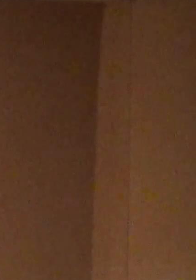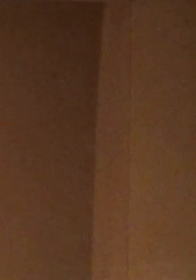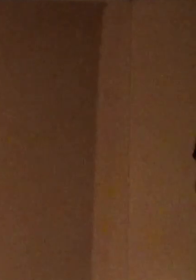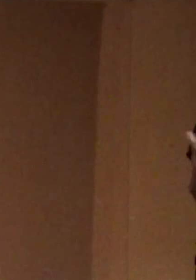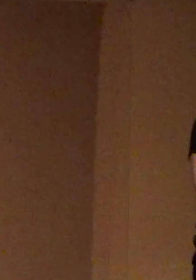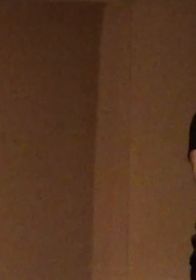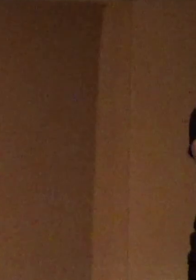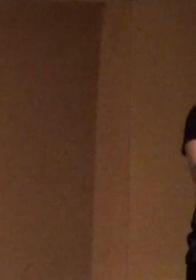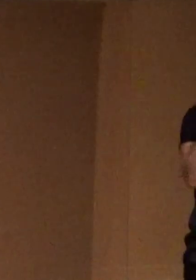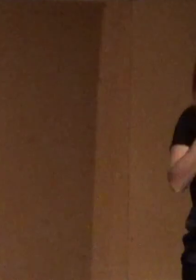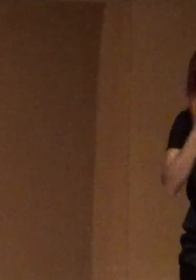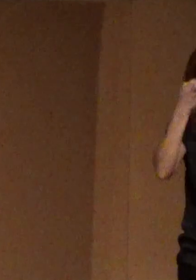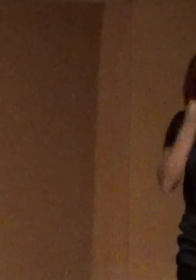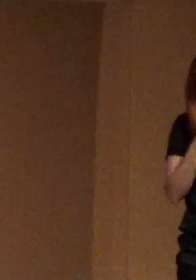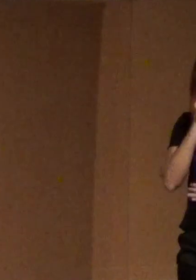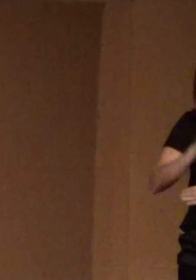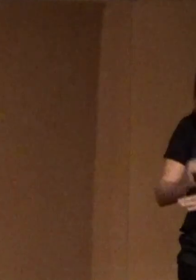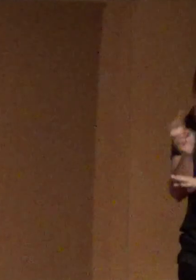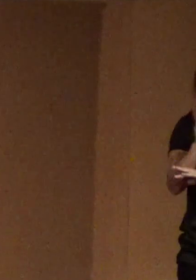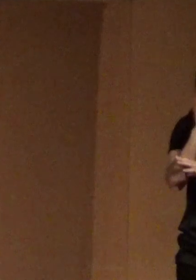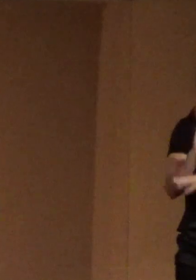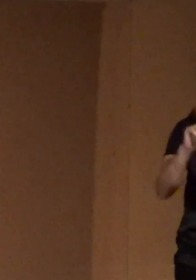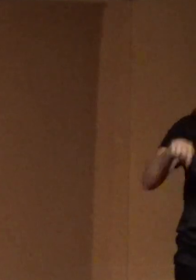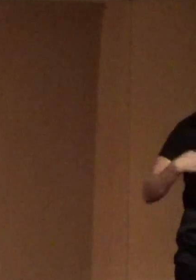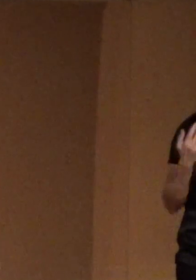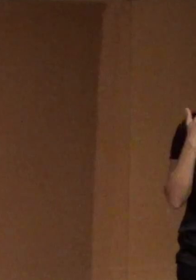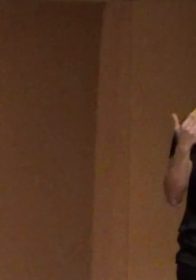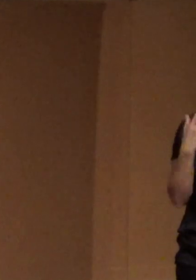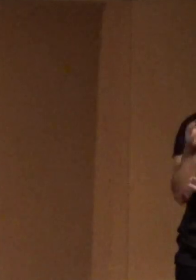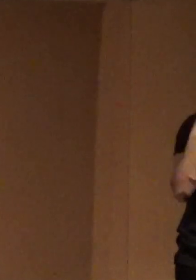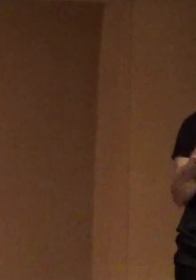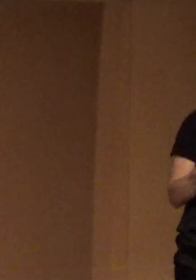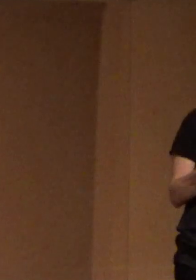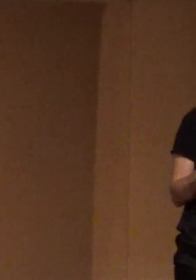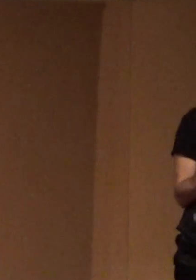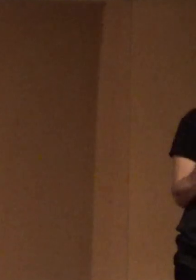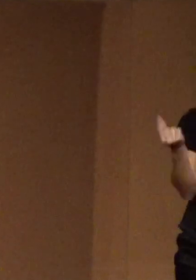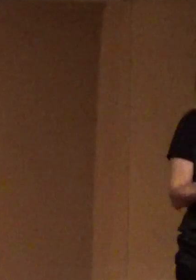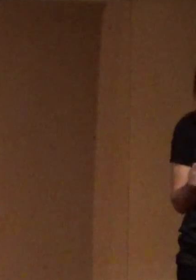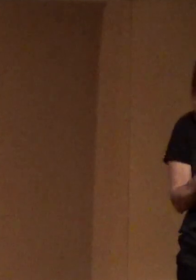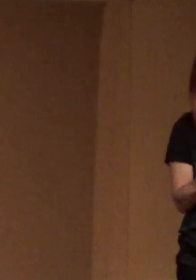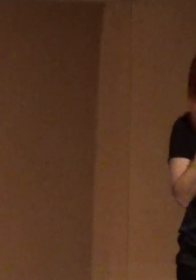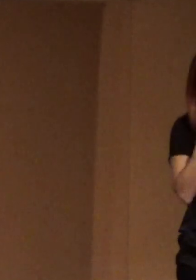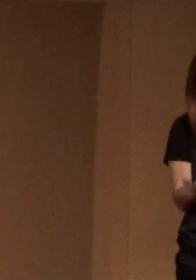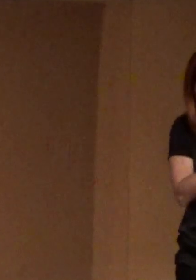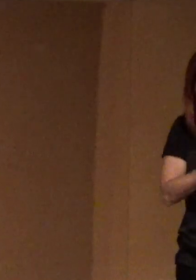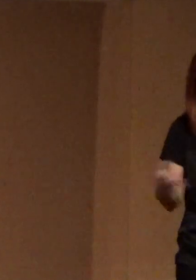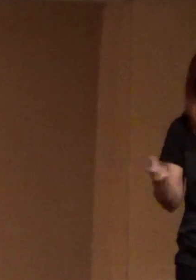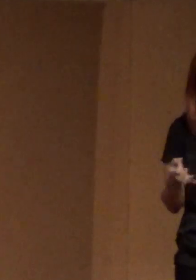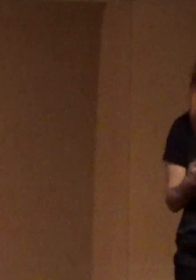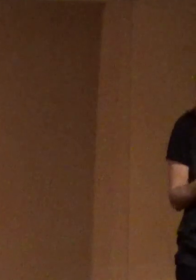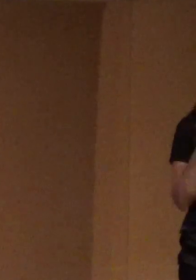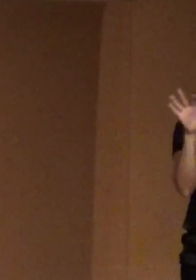ha ido fenomenal y están encantados del fármaco y beneficiándose también de la intervención combinada con el apoyo psicopedagógico correspondiente, ¿no?